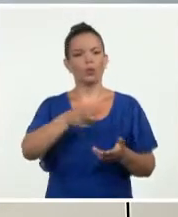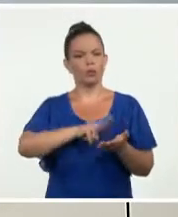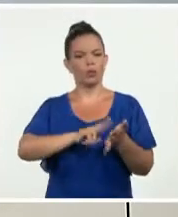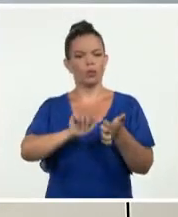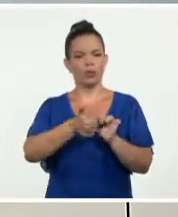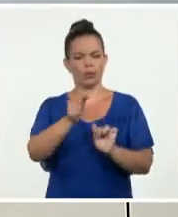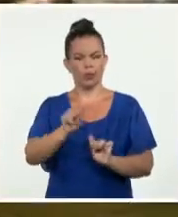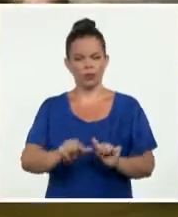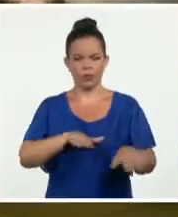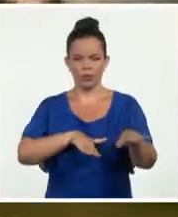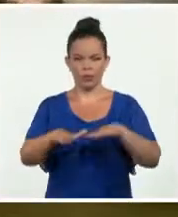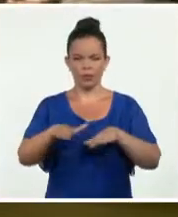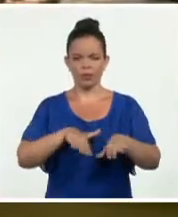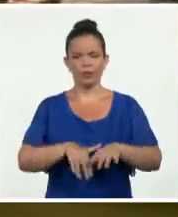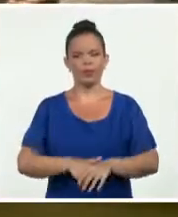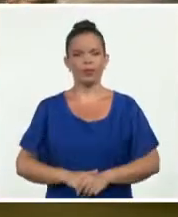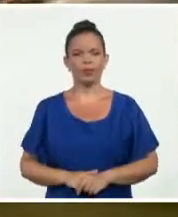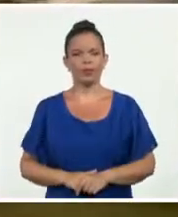al torneo.